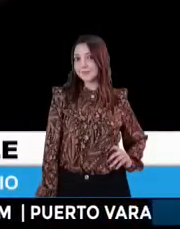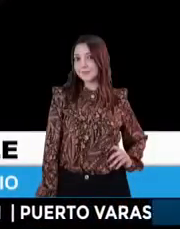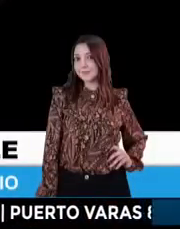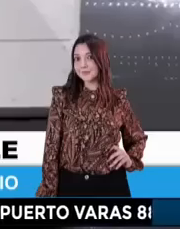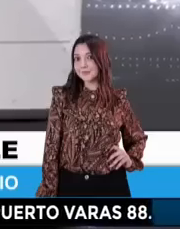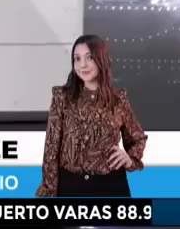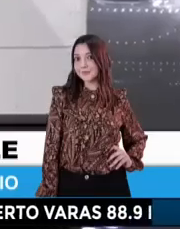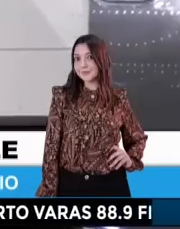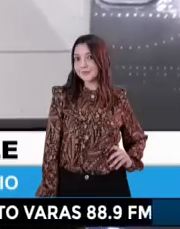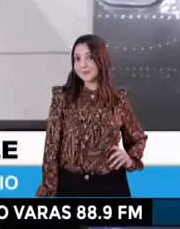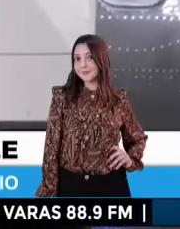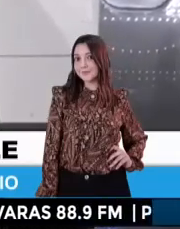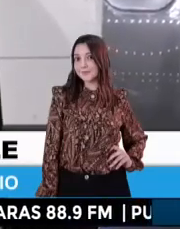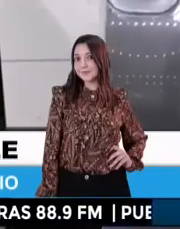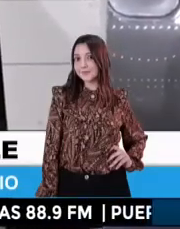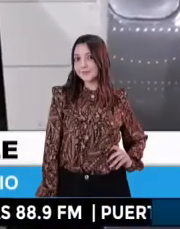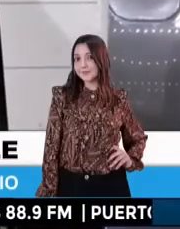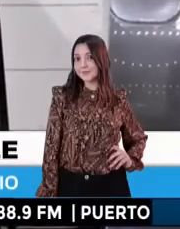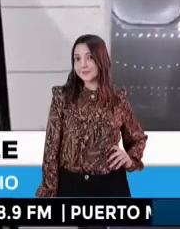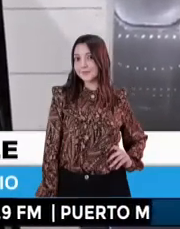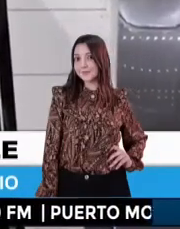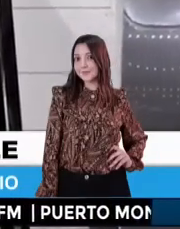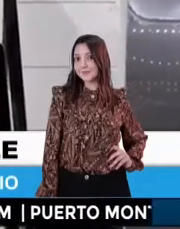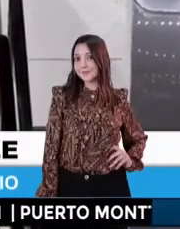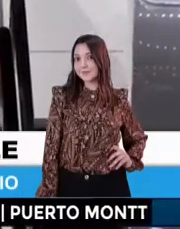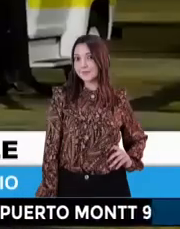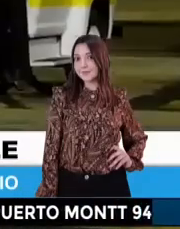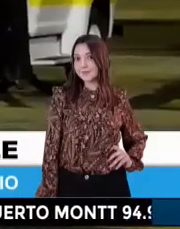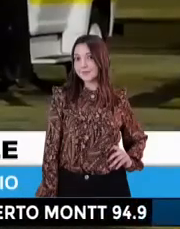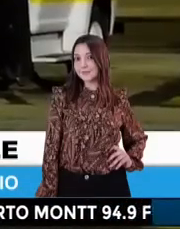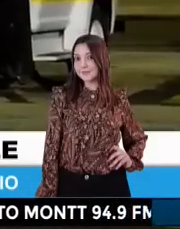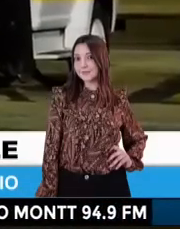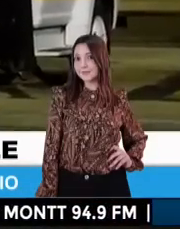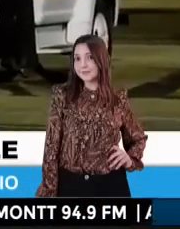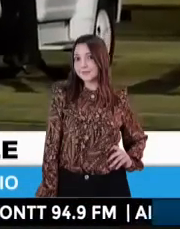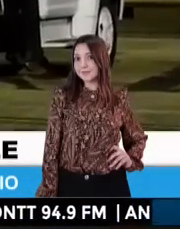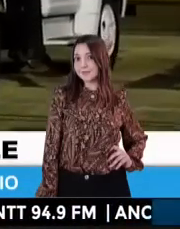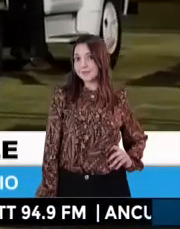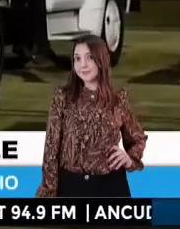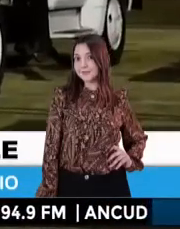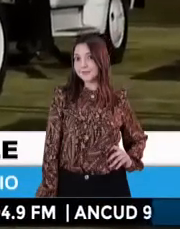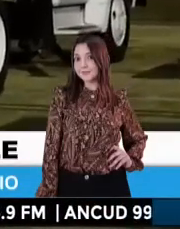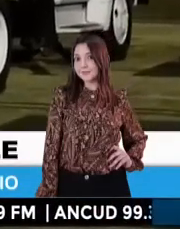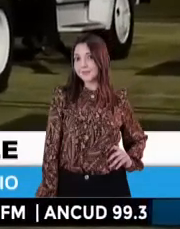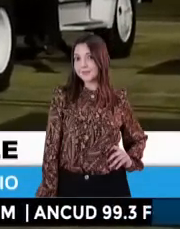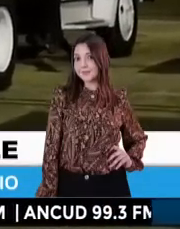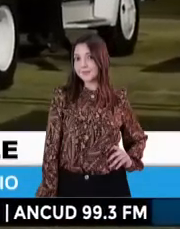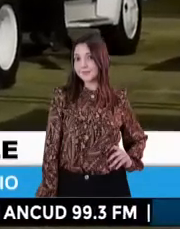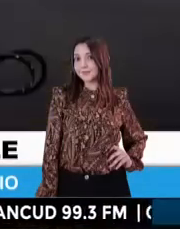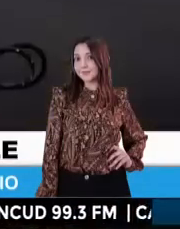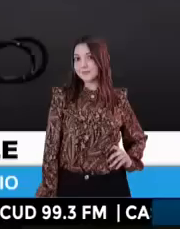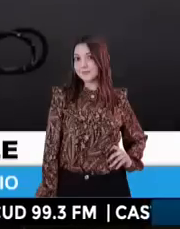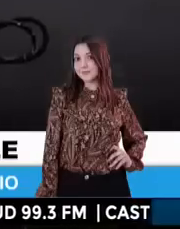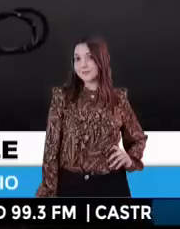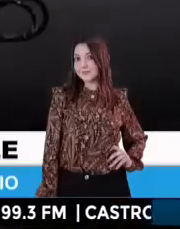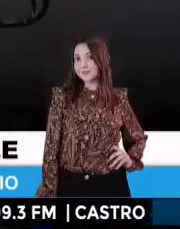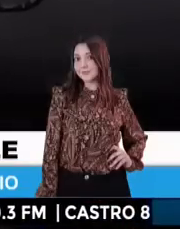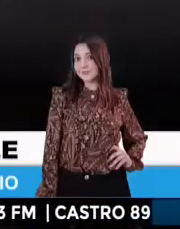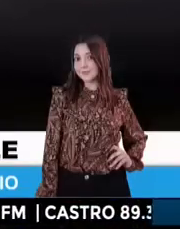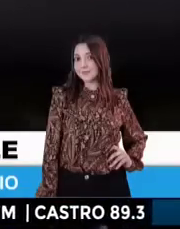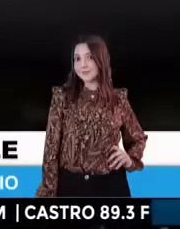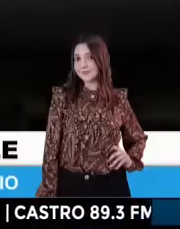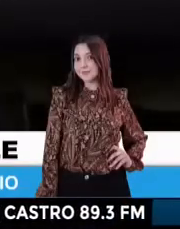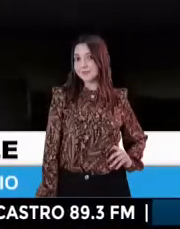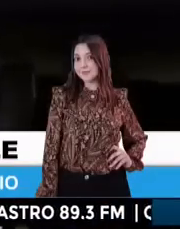Palacio Itamaraty, la Cancillería de Brasil, que es el lugar en donde se va a realizar esta sesión de trabajo de